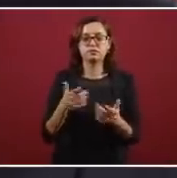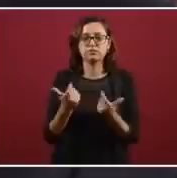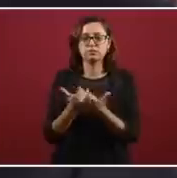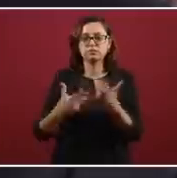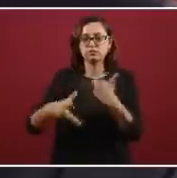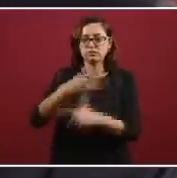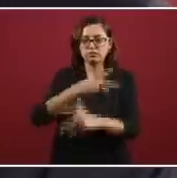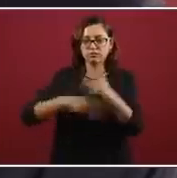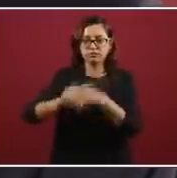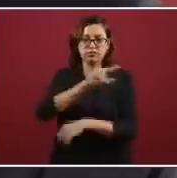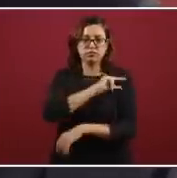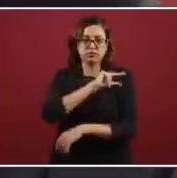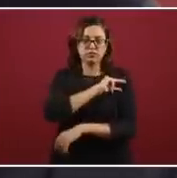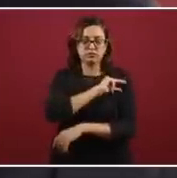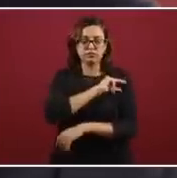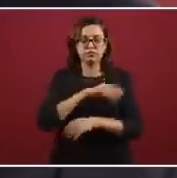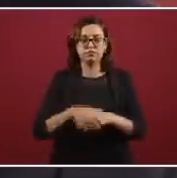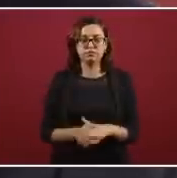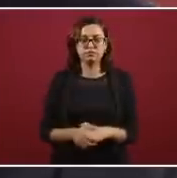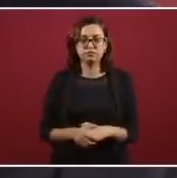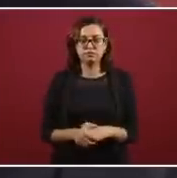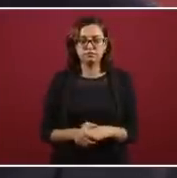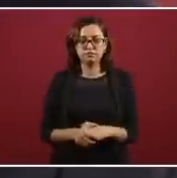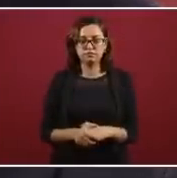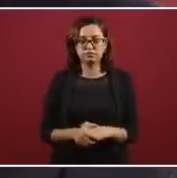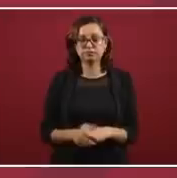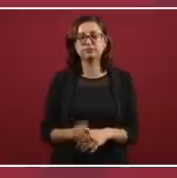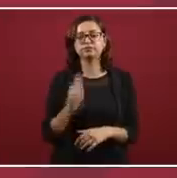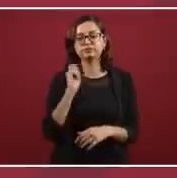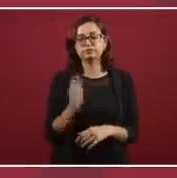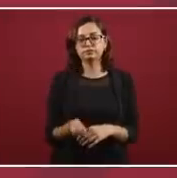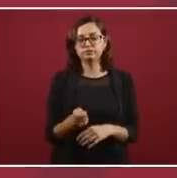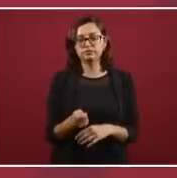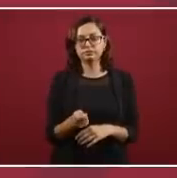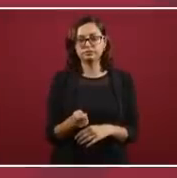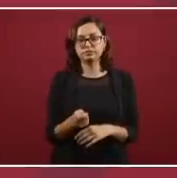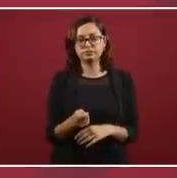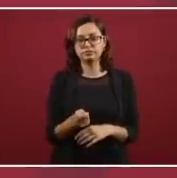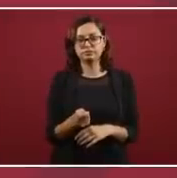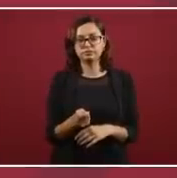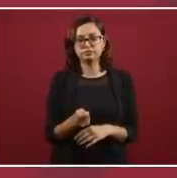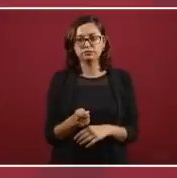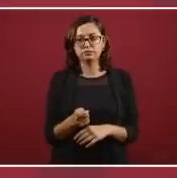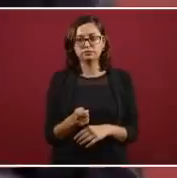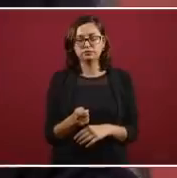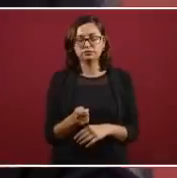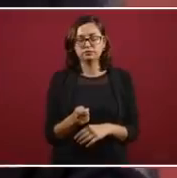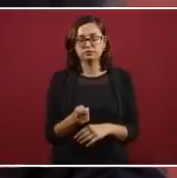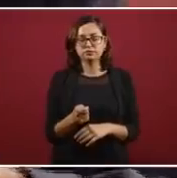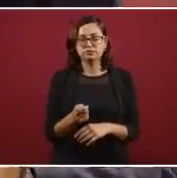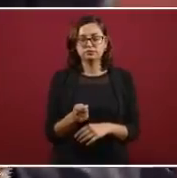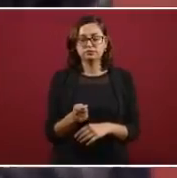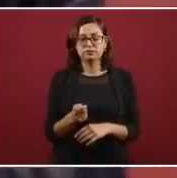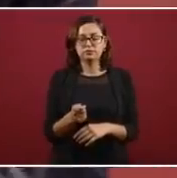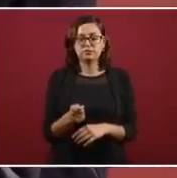del sector privado, es decir, lo que tiene